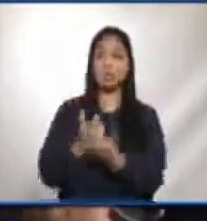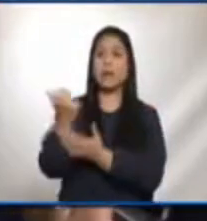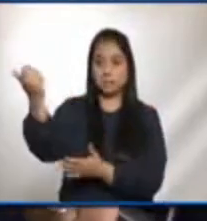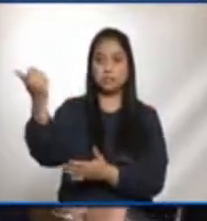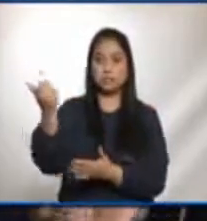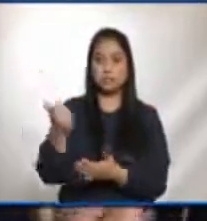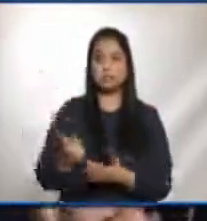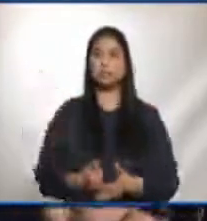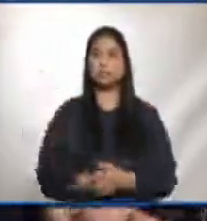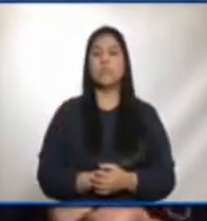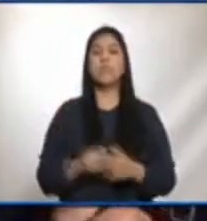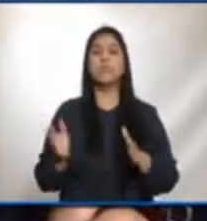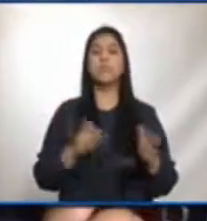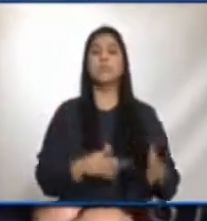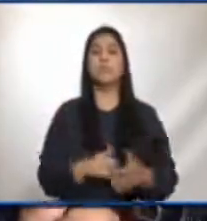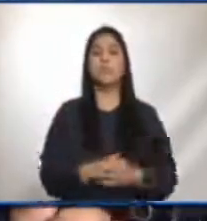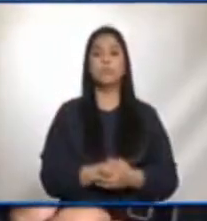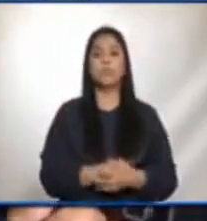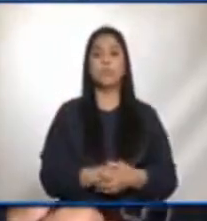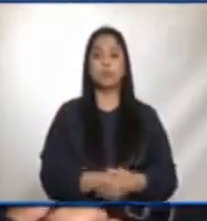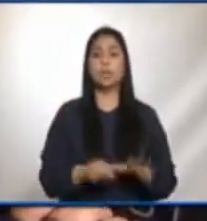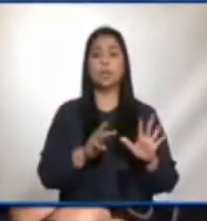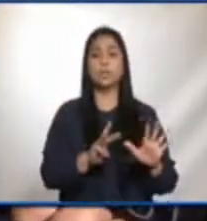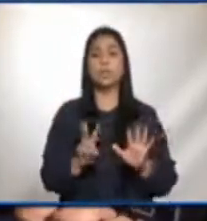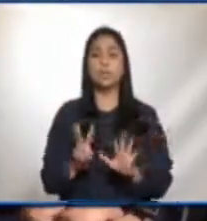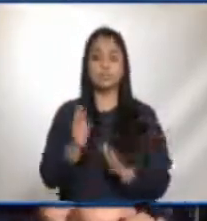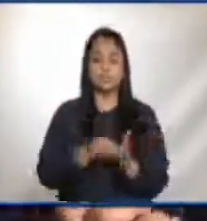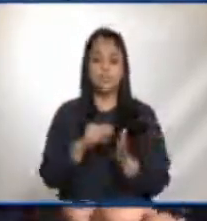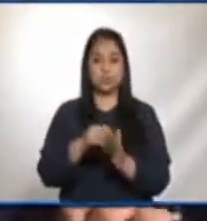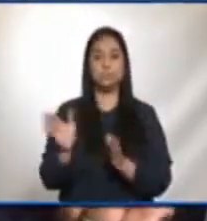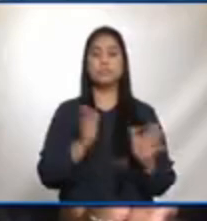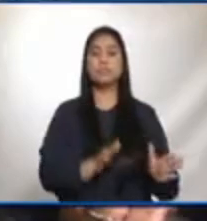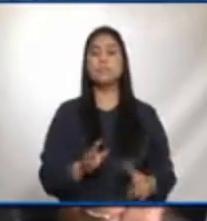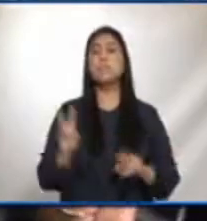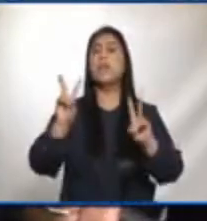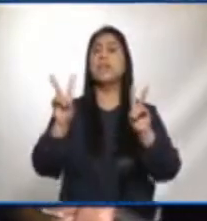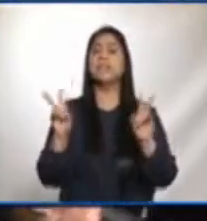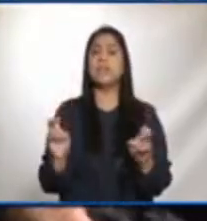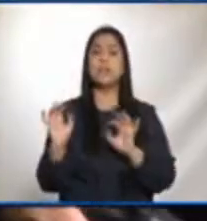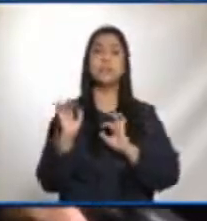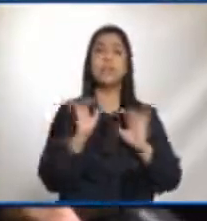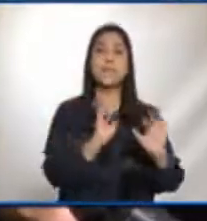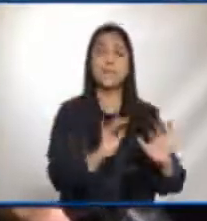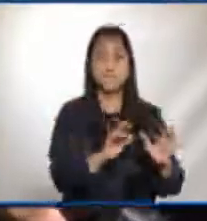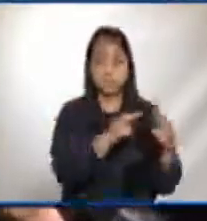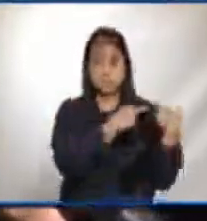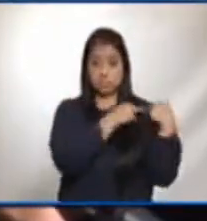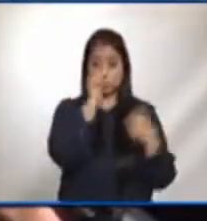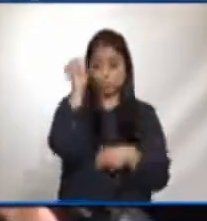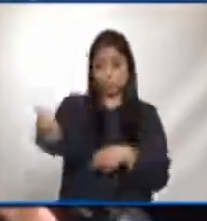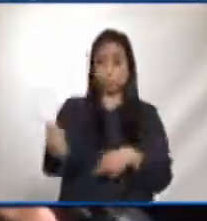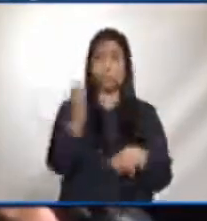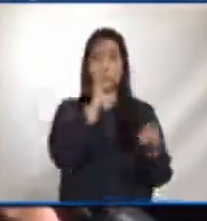tenía una duda con el tema de los migrantes. 87 millones. Con el tema de los migrantes que murieron en México, ¿se le deja la responsabilidad